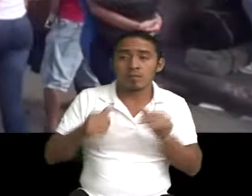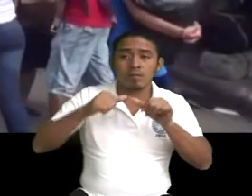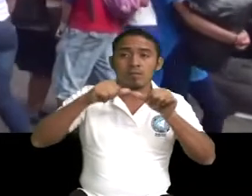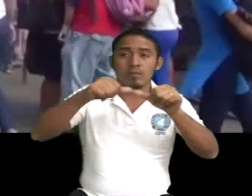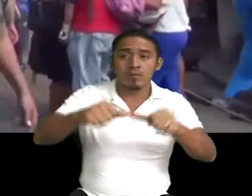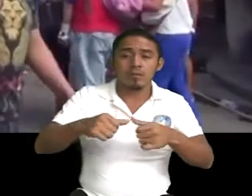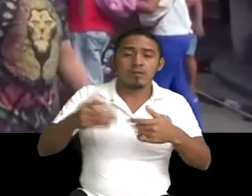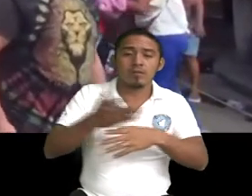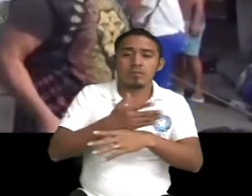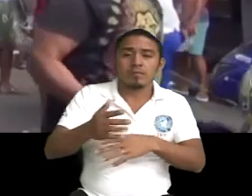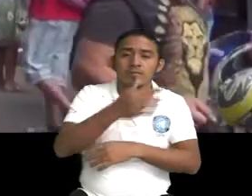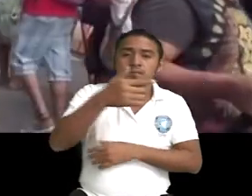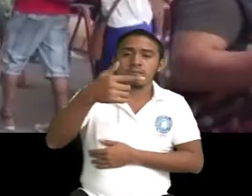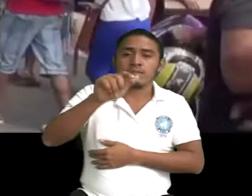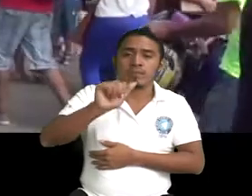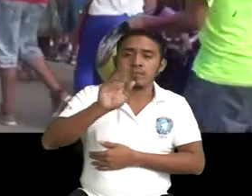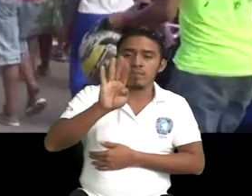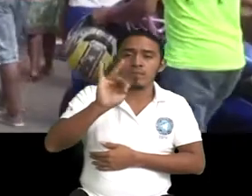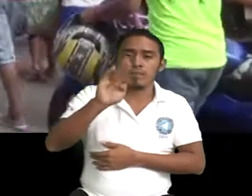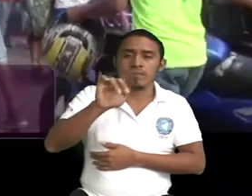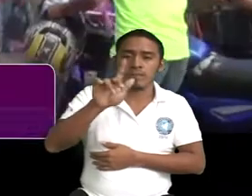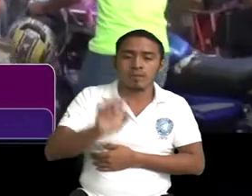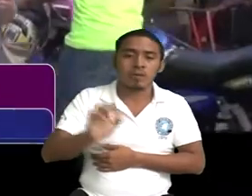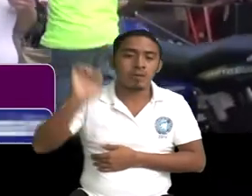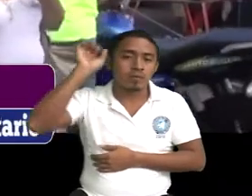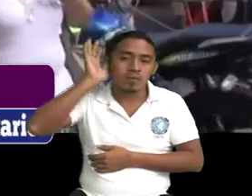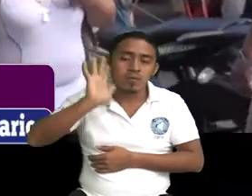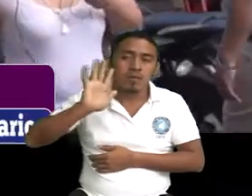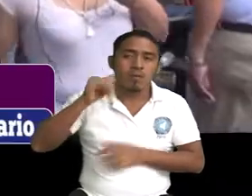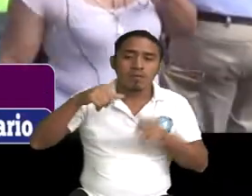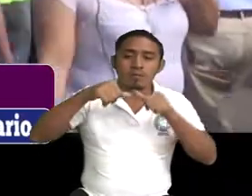los gabinetes de turismo en los departamentos, donde